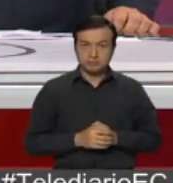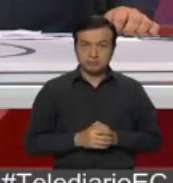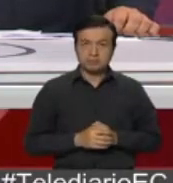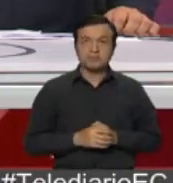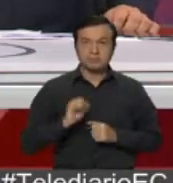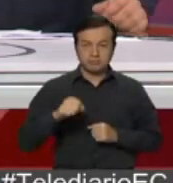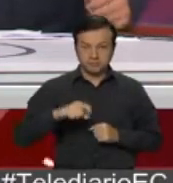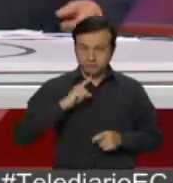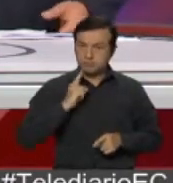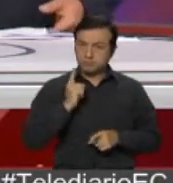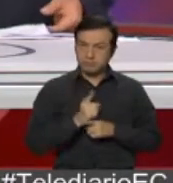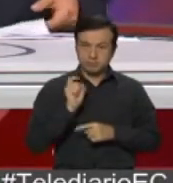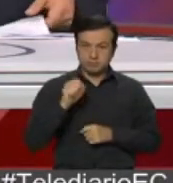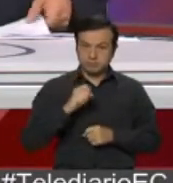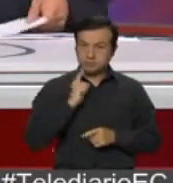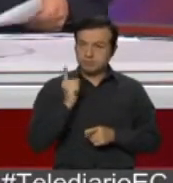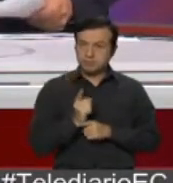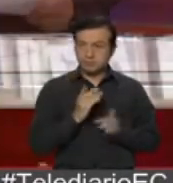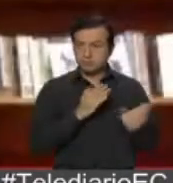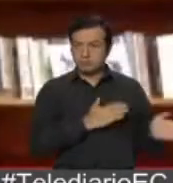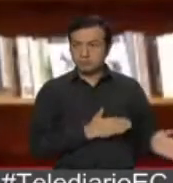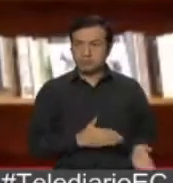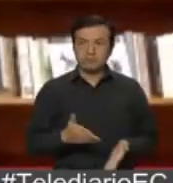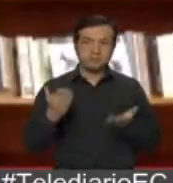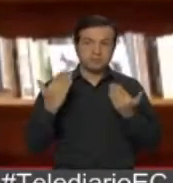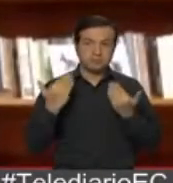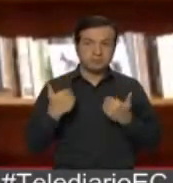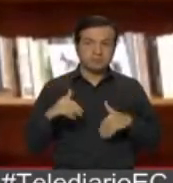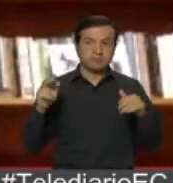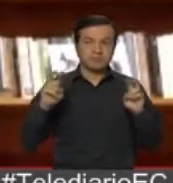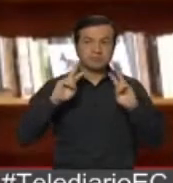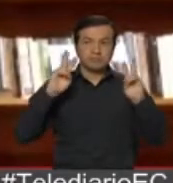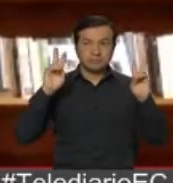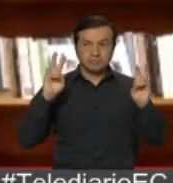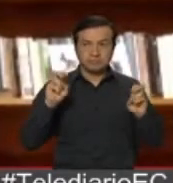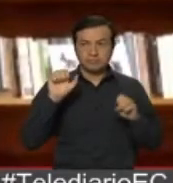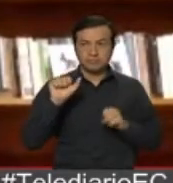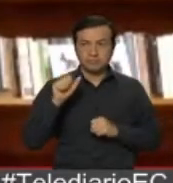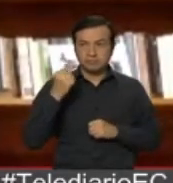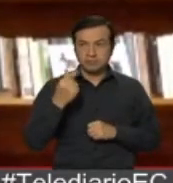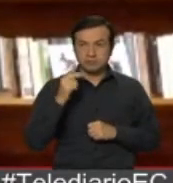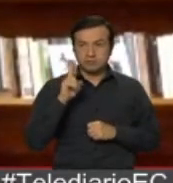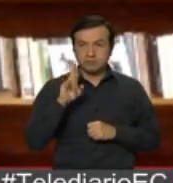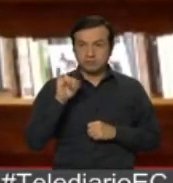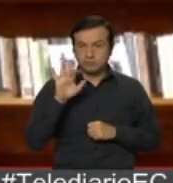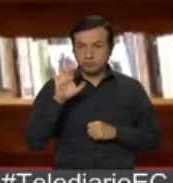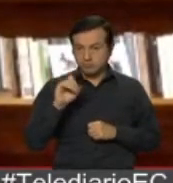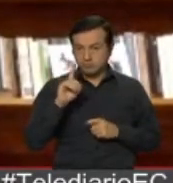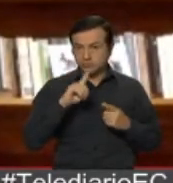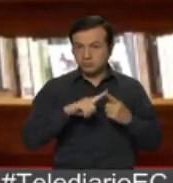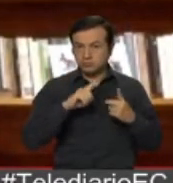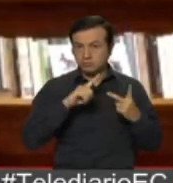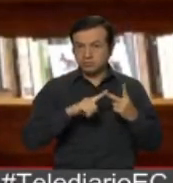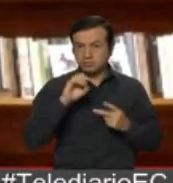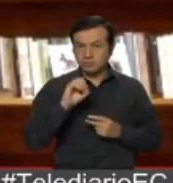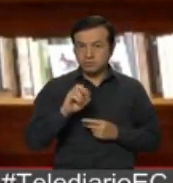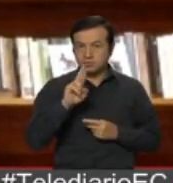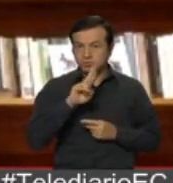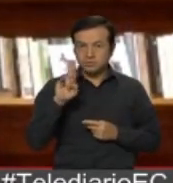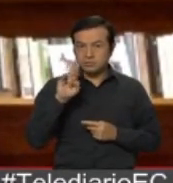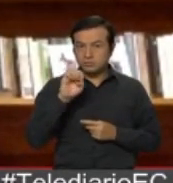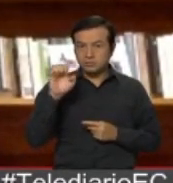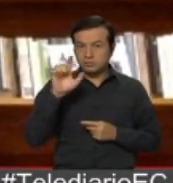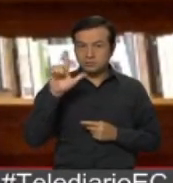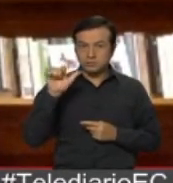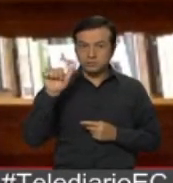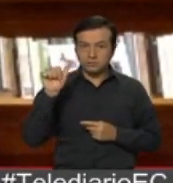Sí, efectivamente. Allá, como le mencionaba, en el caso de Aguarico, en el caso de Orellana, están ejerciendo